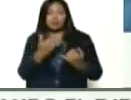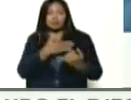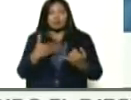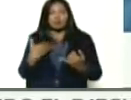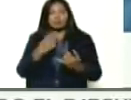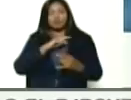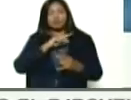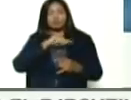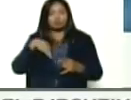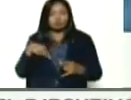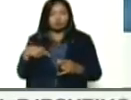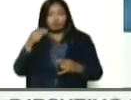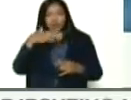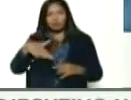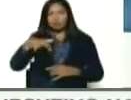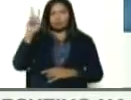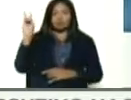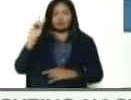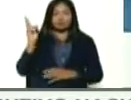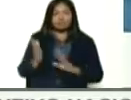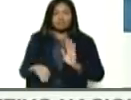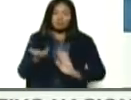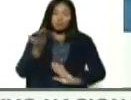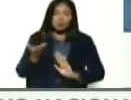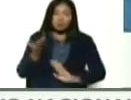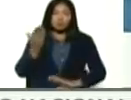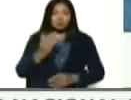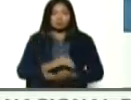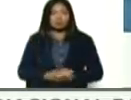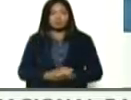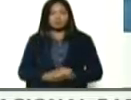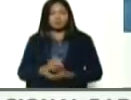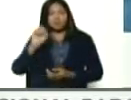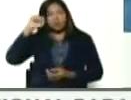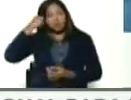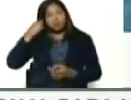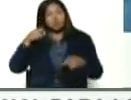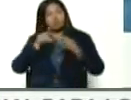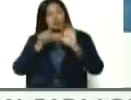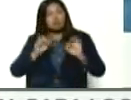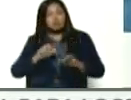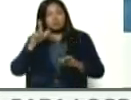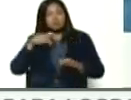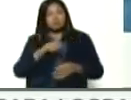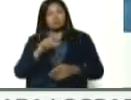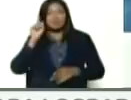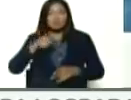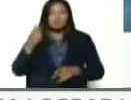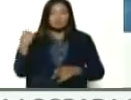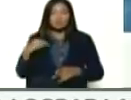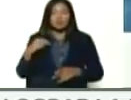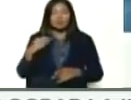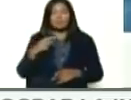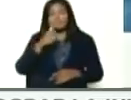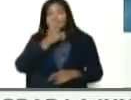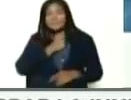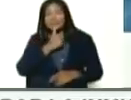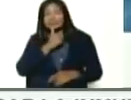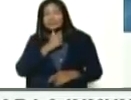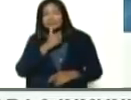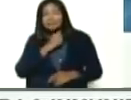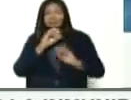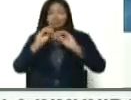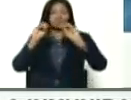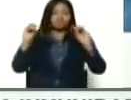para todo el pueblo venezolano presidente es muy importante recordar debemos tener paciencia vamos a ser